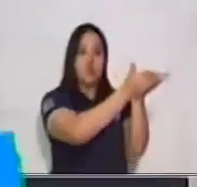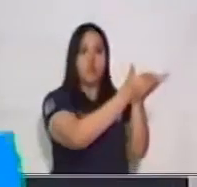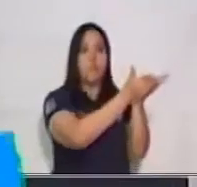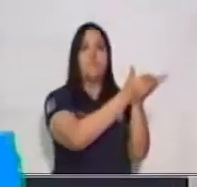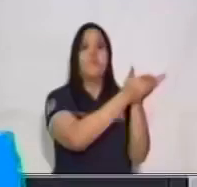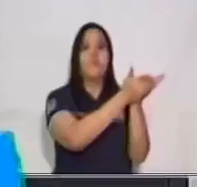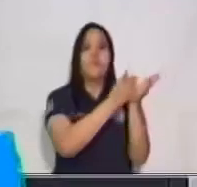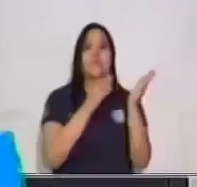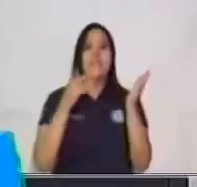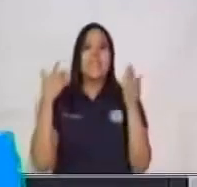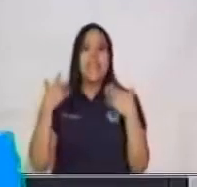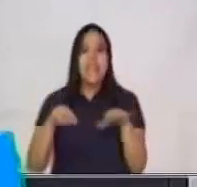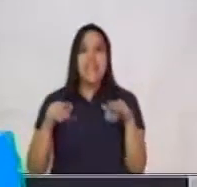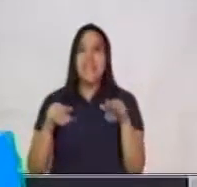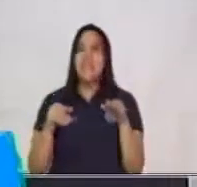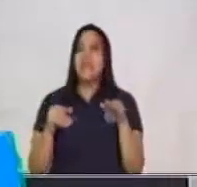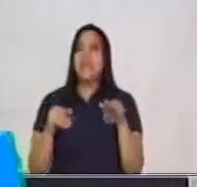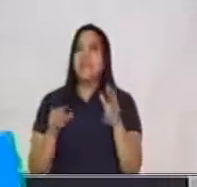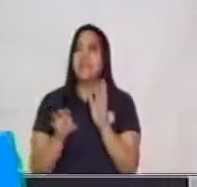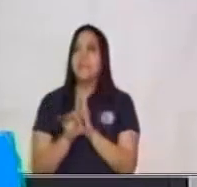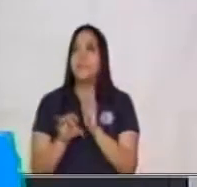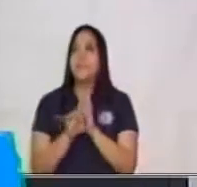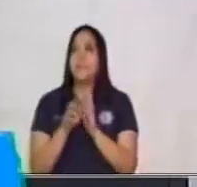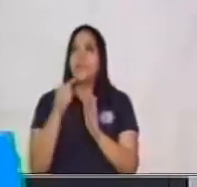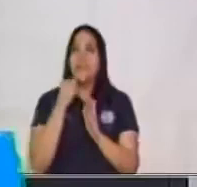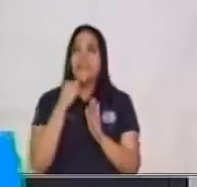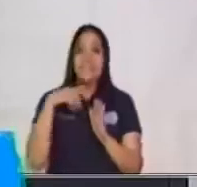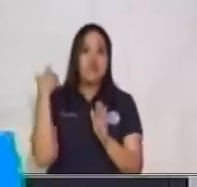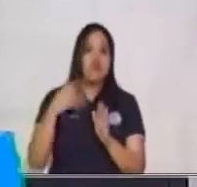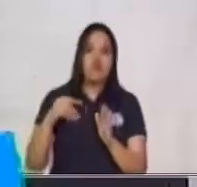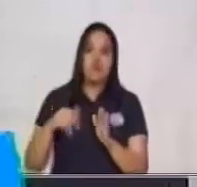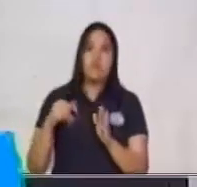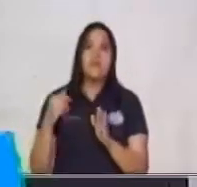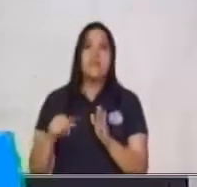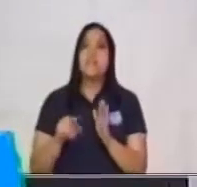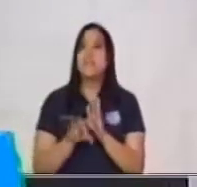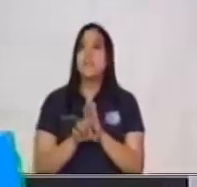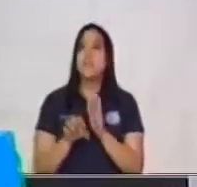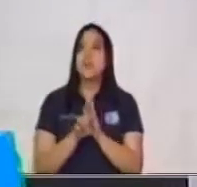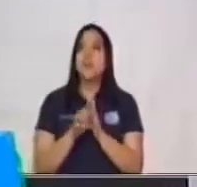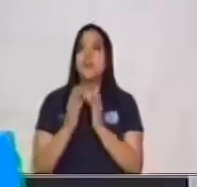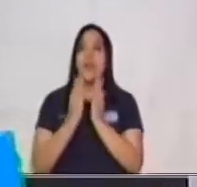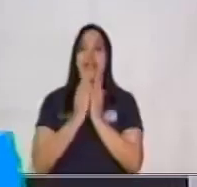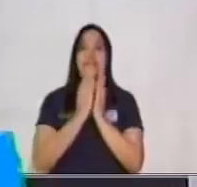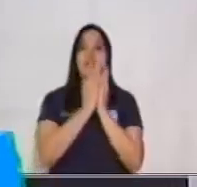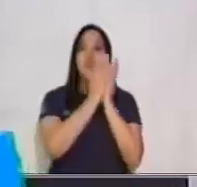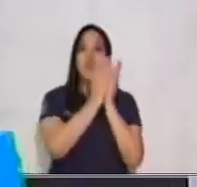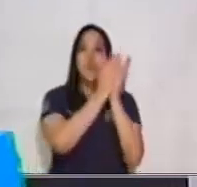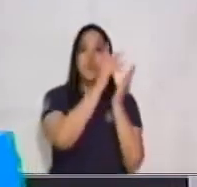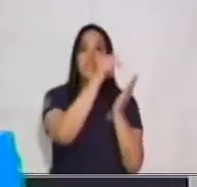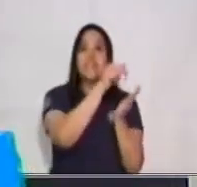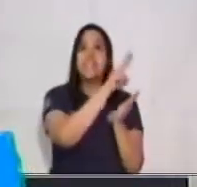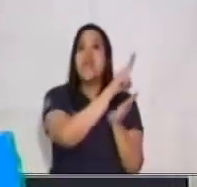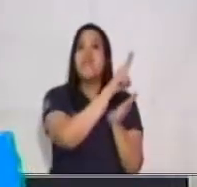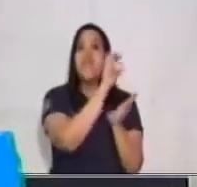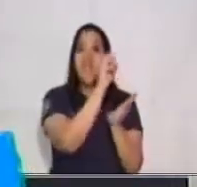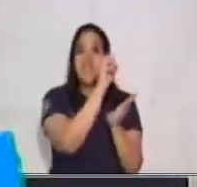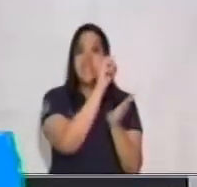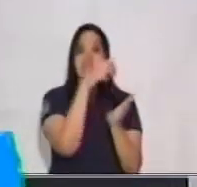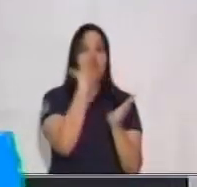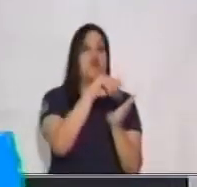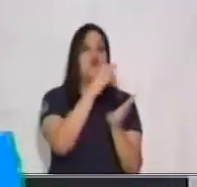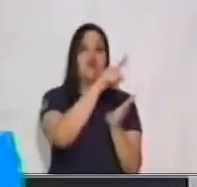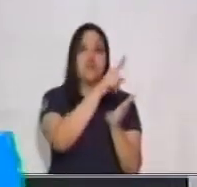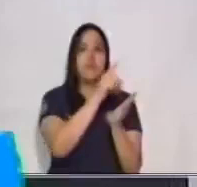Las velocidades, observemos algo muy interesante, las velocidades. La velocidad de este barco es de 20 nudos y